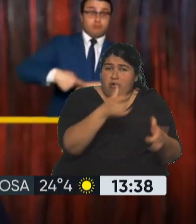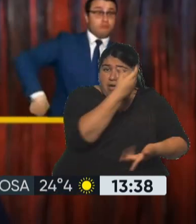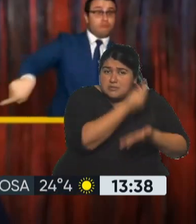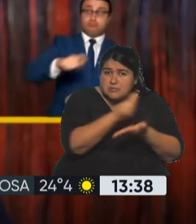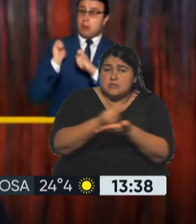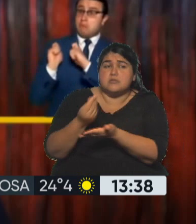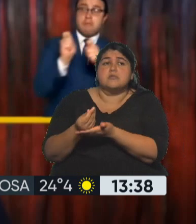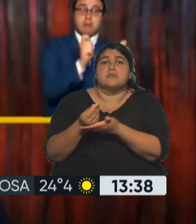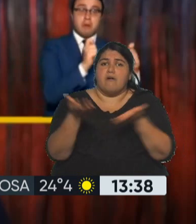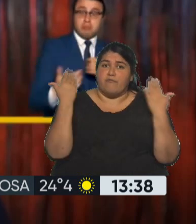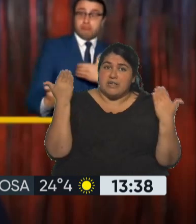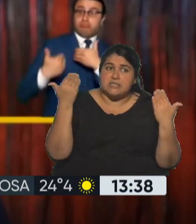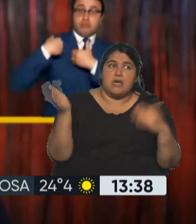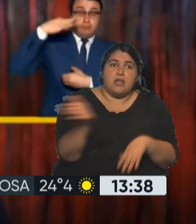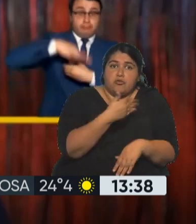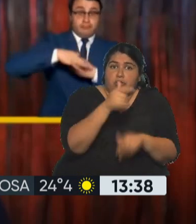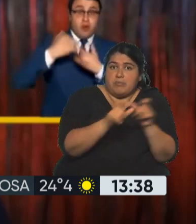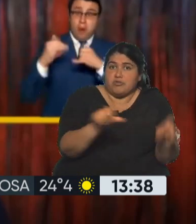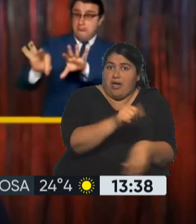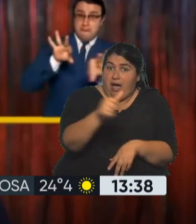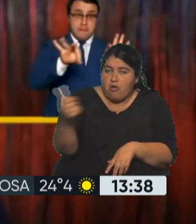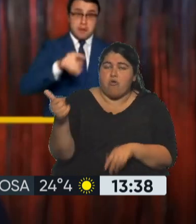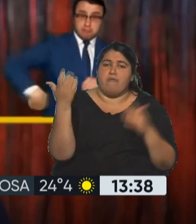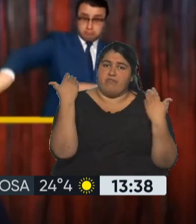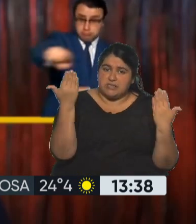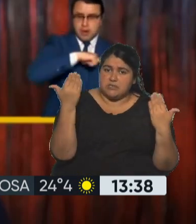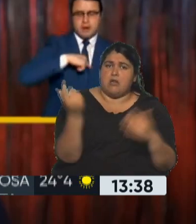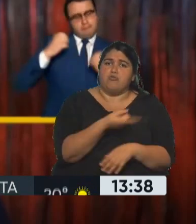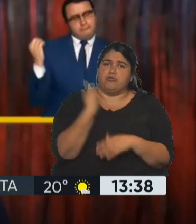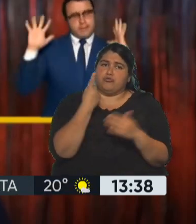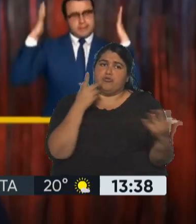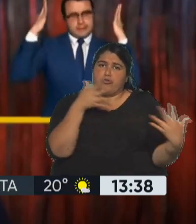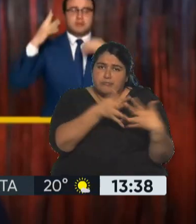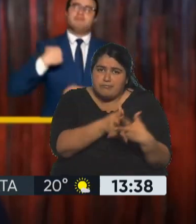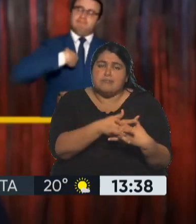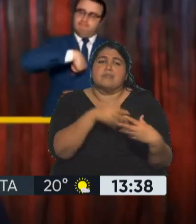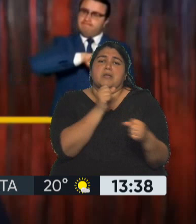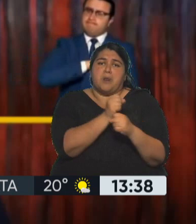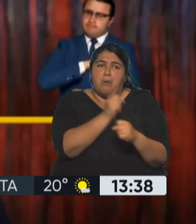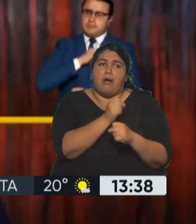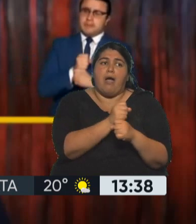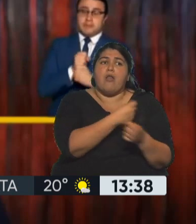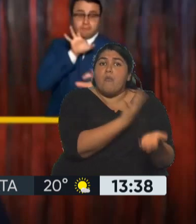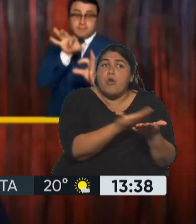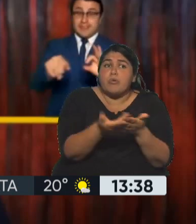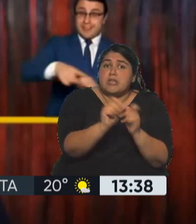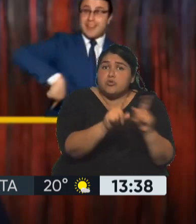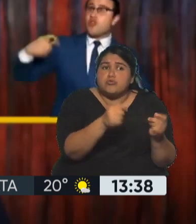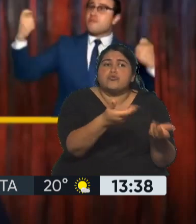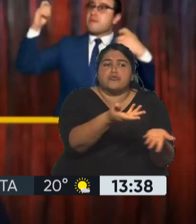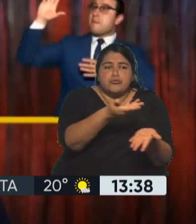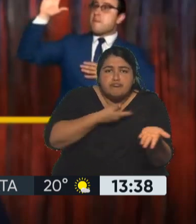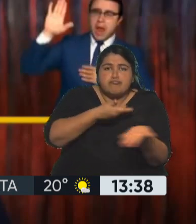y representantes electos en el día de hoy. Trabajaremos para articular sus propuestas de campaña y que